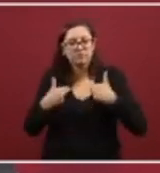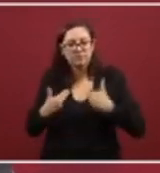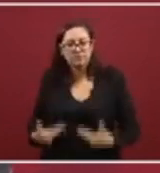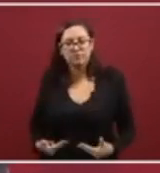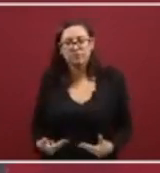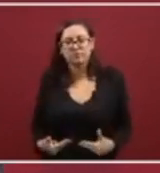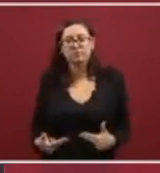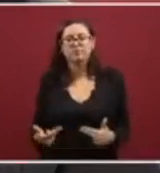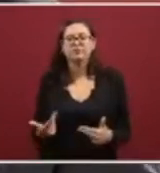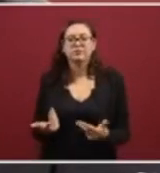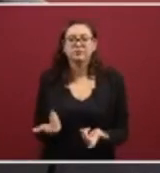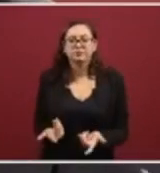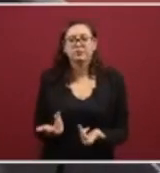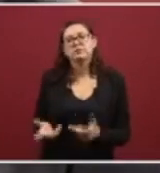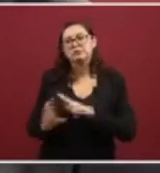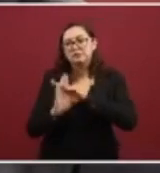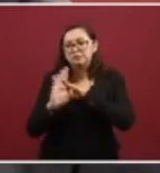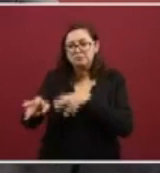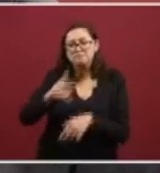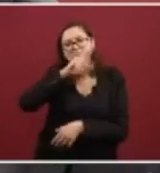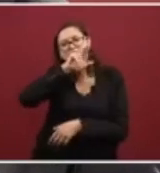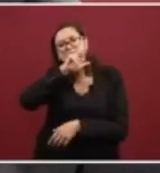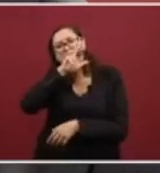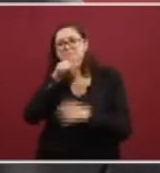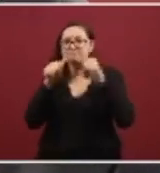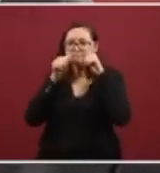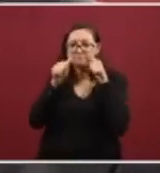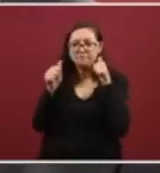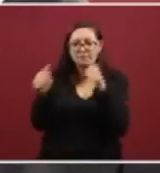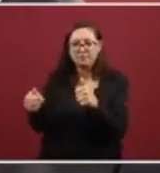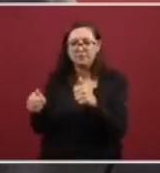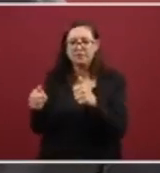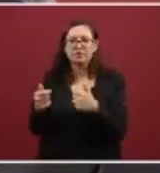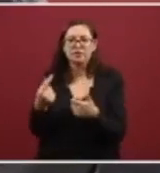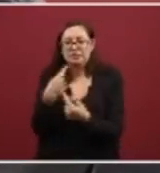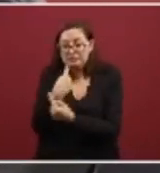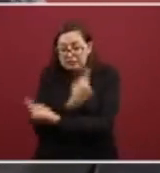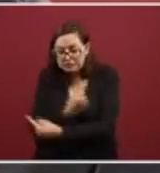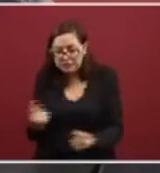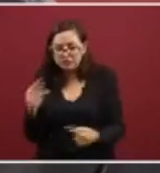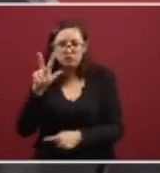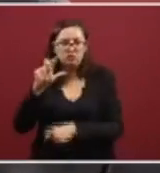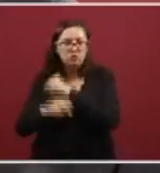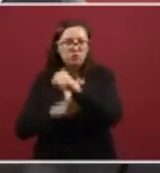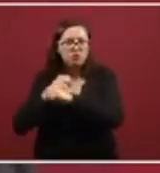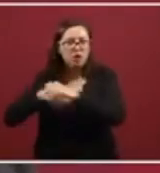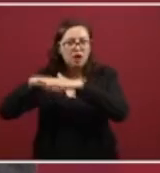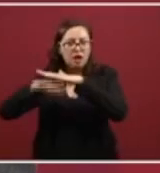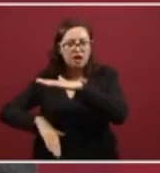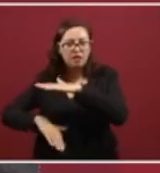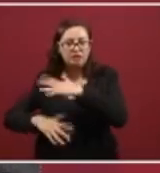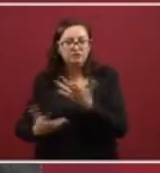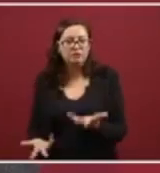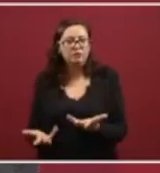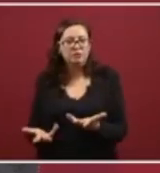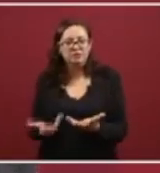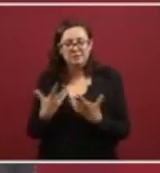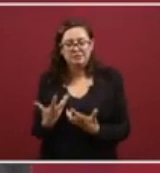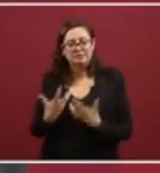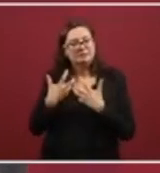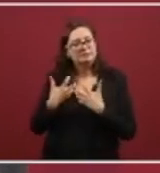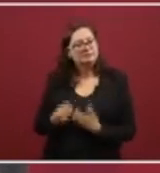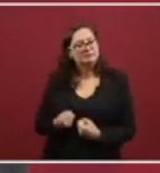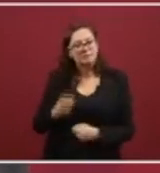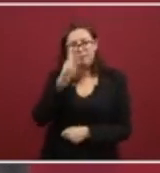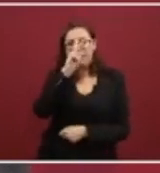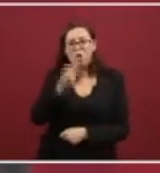con la preocupación respecto a los migrantes, con la situación de los menores. Esto es desgarrador, pero el flujo que estamos